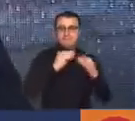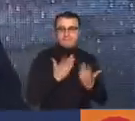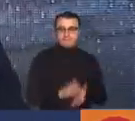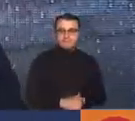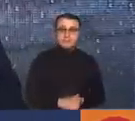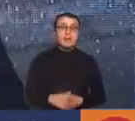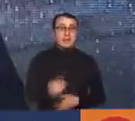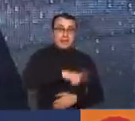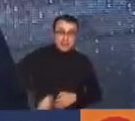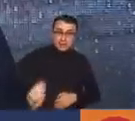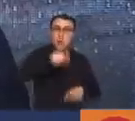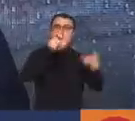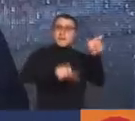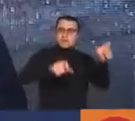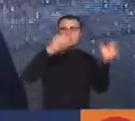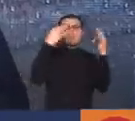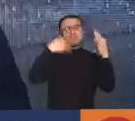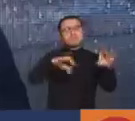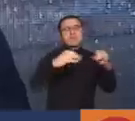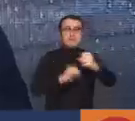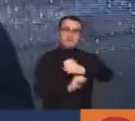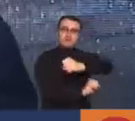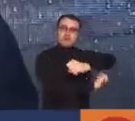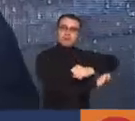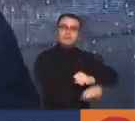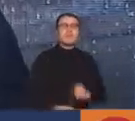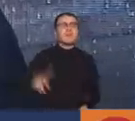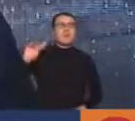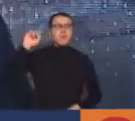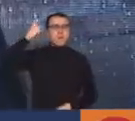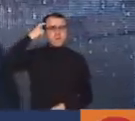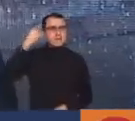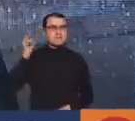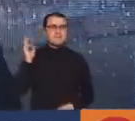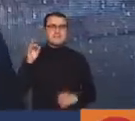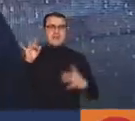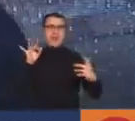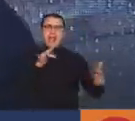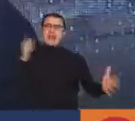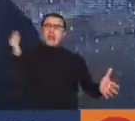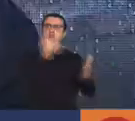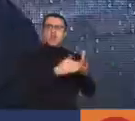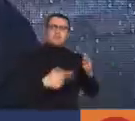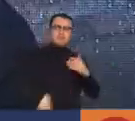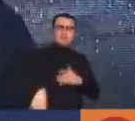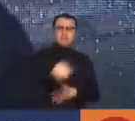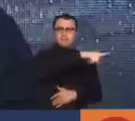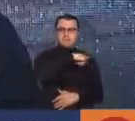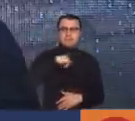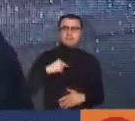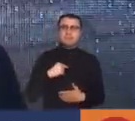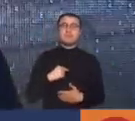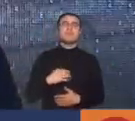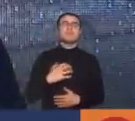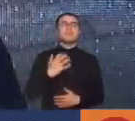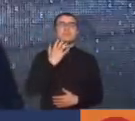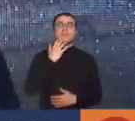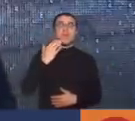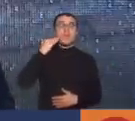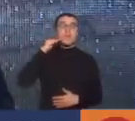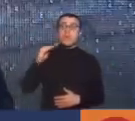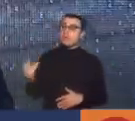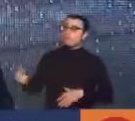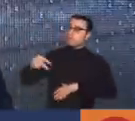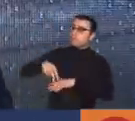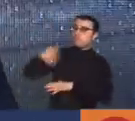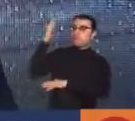Fortalecer esa economía popular. No, los gobiernos siempre le habían hecho la guerra a la economía popular. La señora que habló aquí de